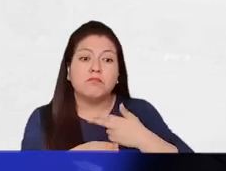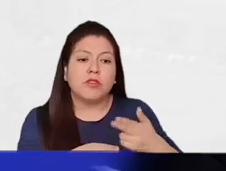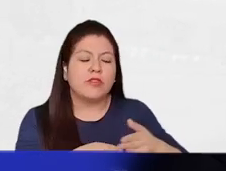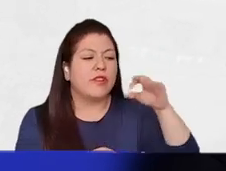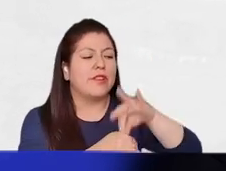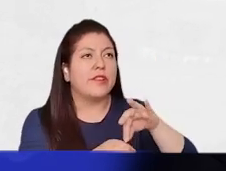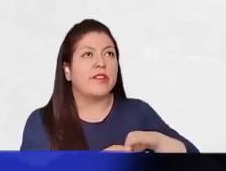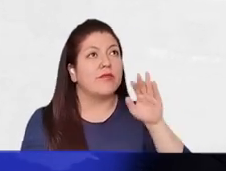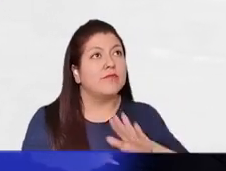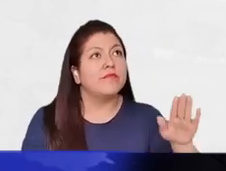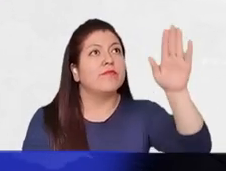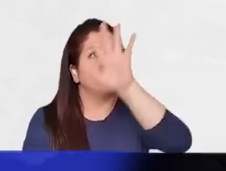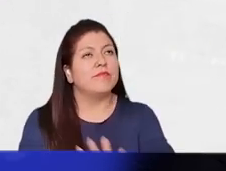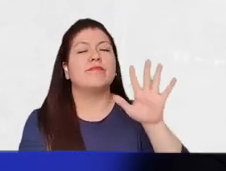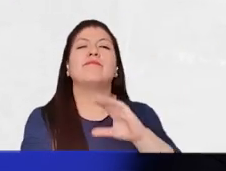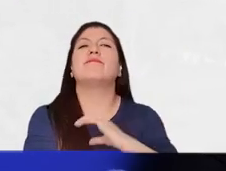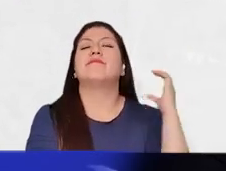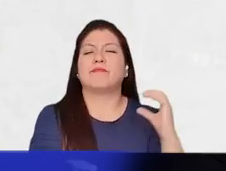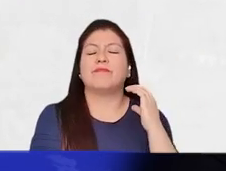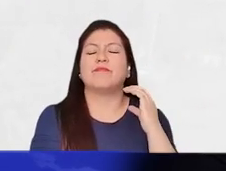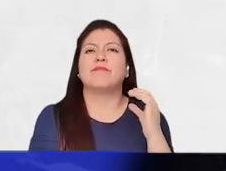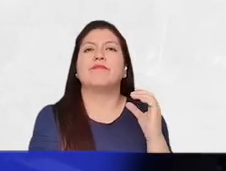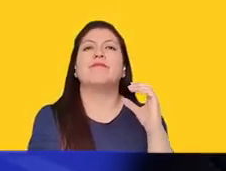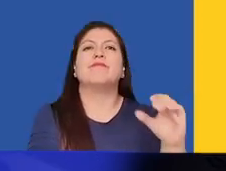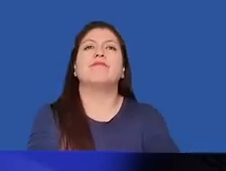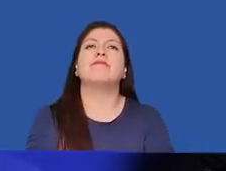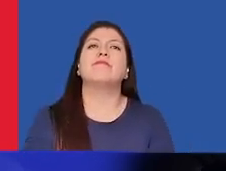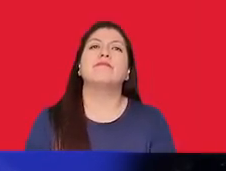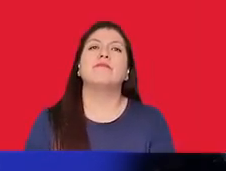días en los que se avecinan las elecciones territoriales.